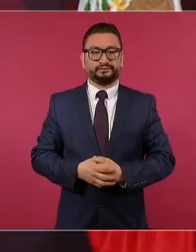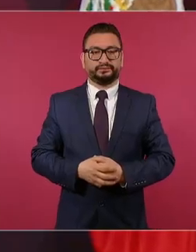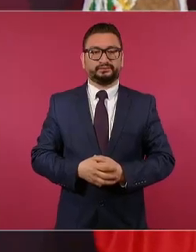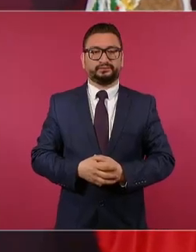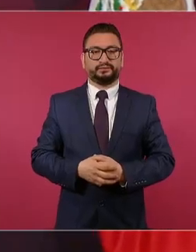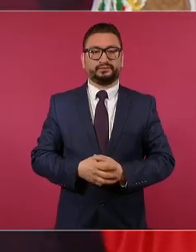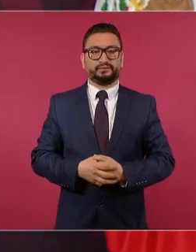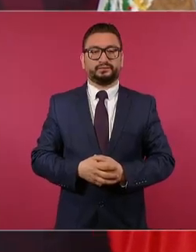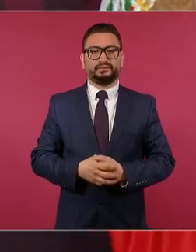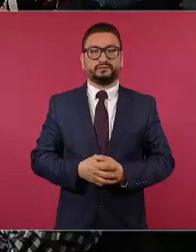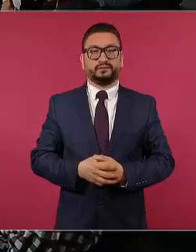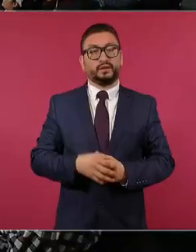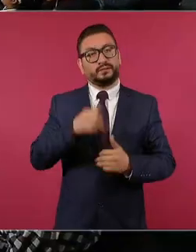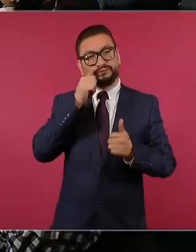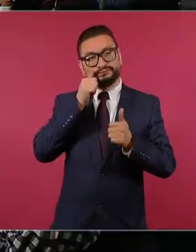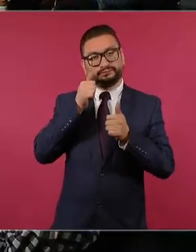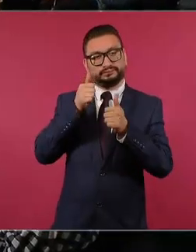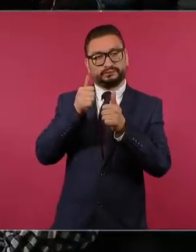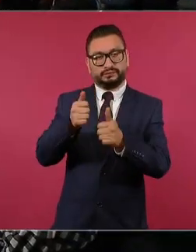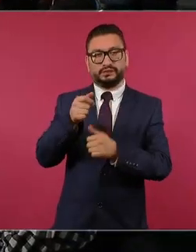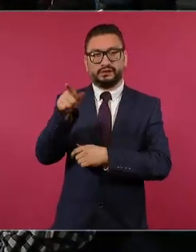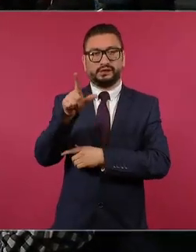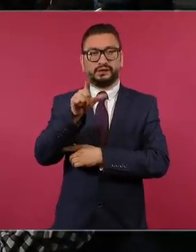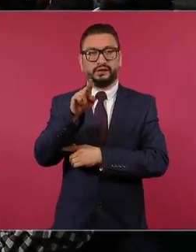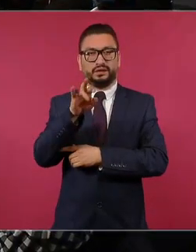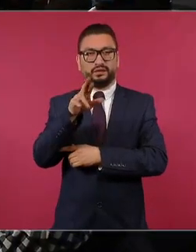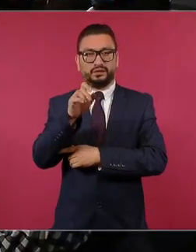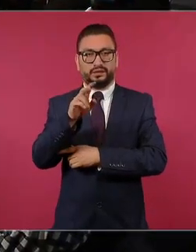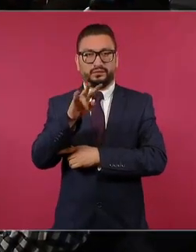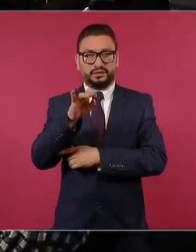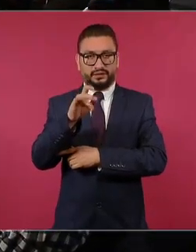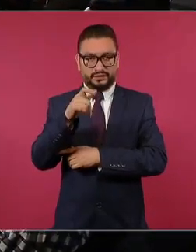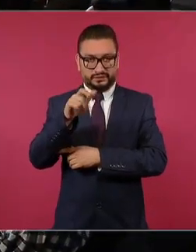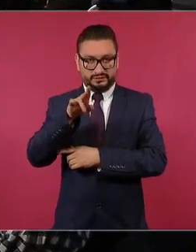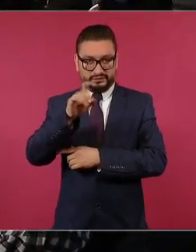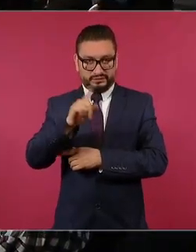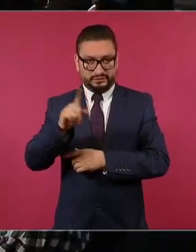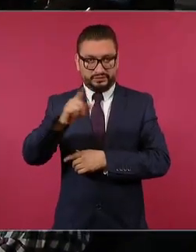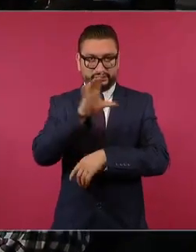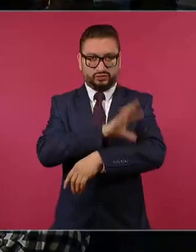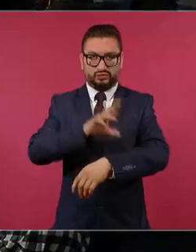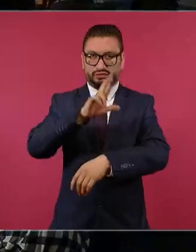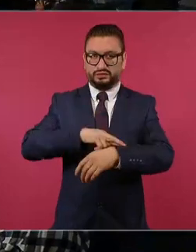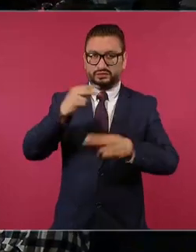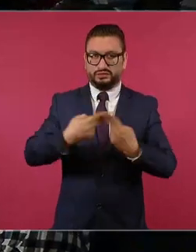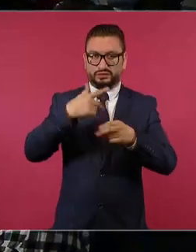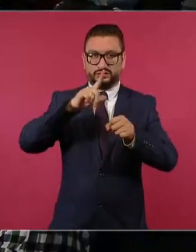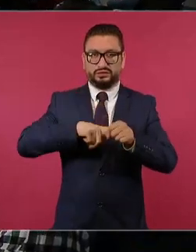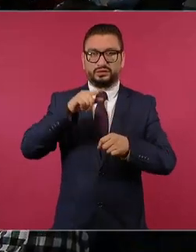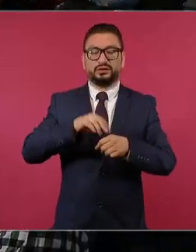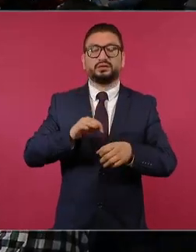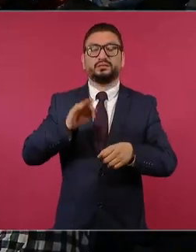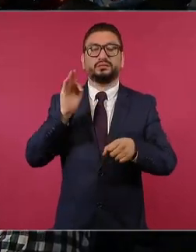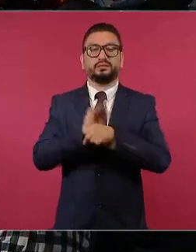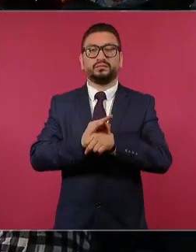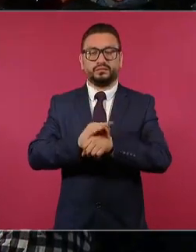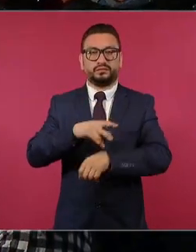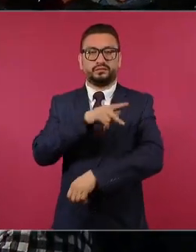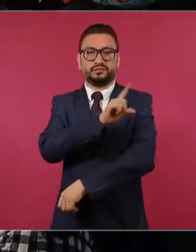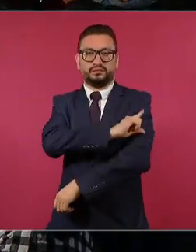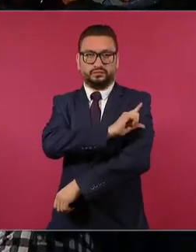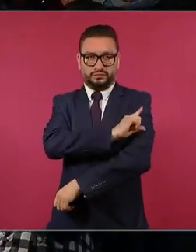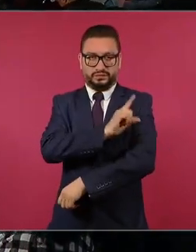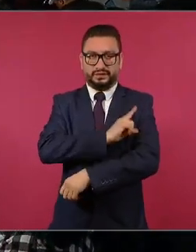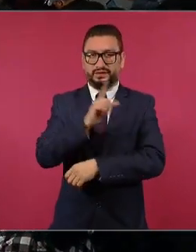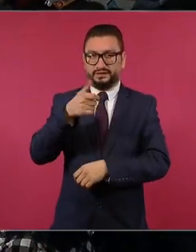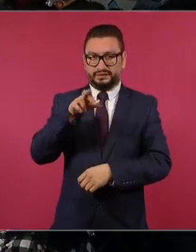a escuchar el informe de Laura Velázquez, que es la Coordinadora Nacional de Protección Civil, que está en Quintana Roo,